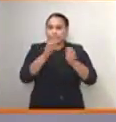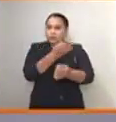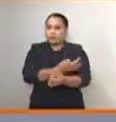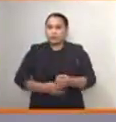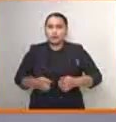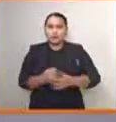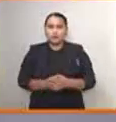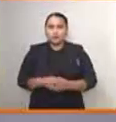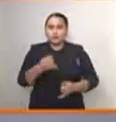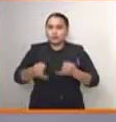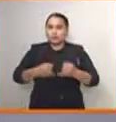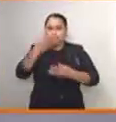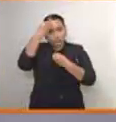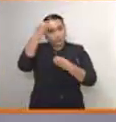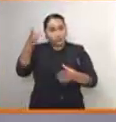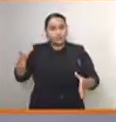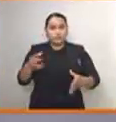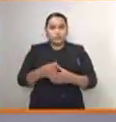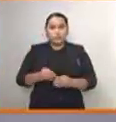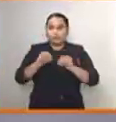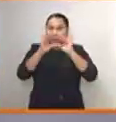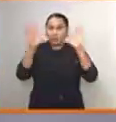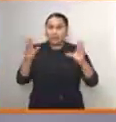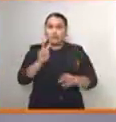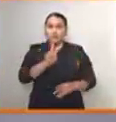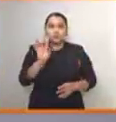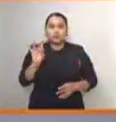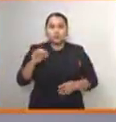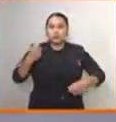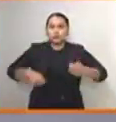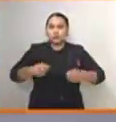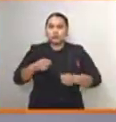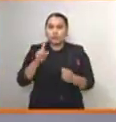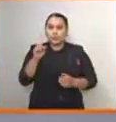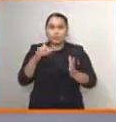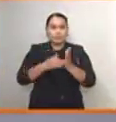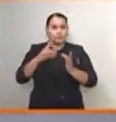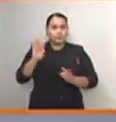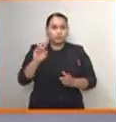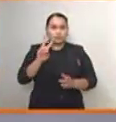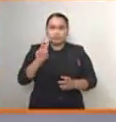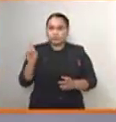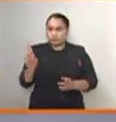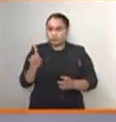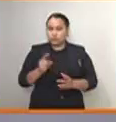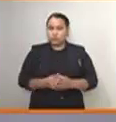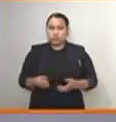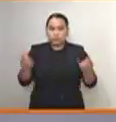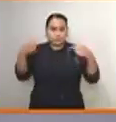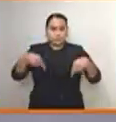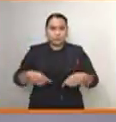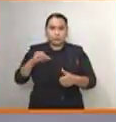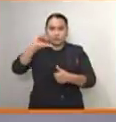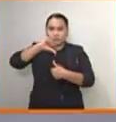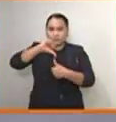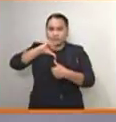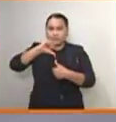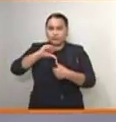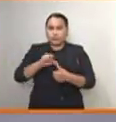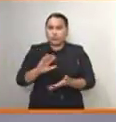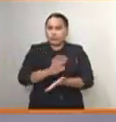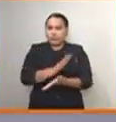tarde. Jugadores, les informo que en la mañana del 28 de septiembre de 1821 llegaron a Centroamérica uno de los documentos